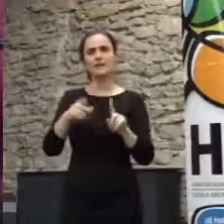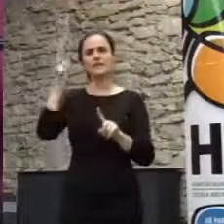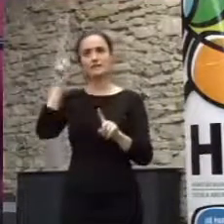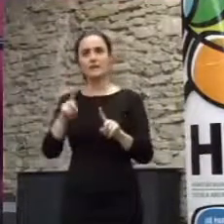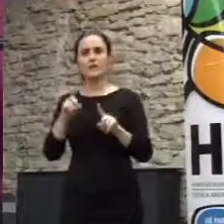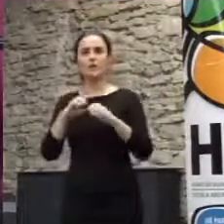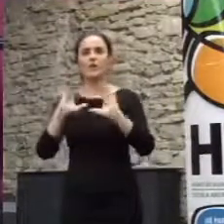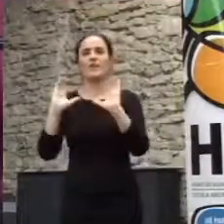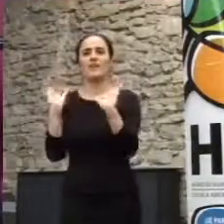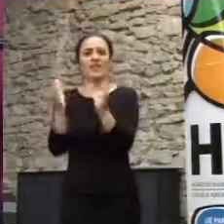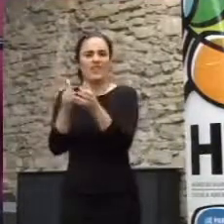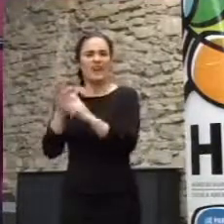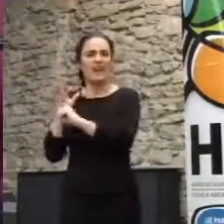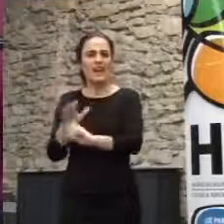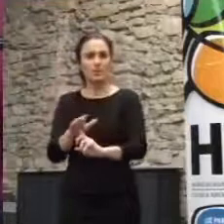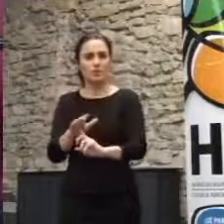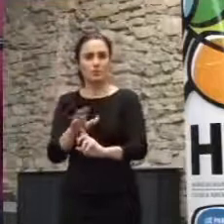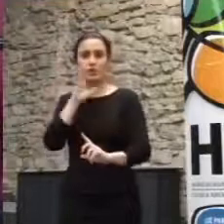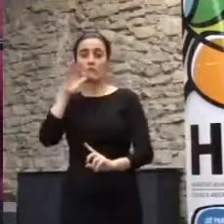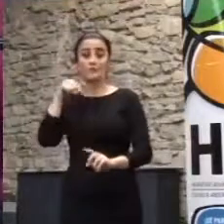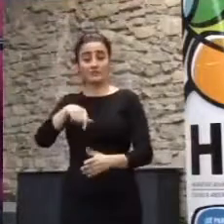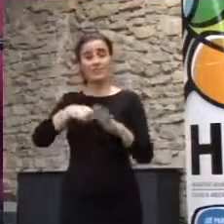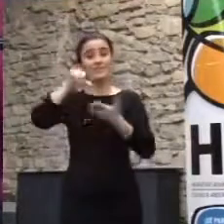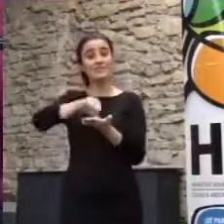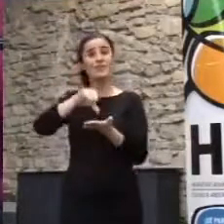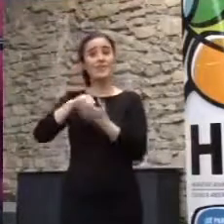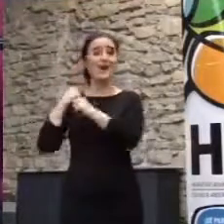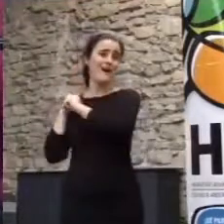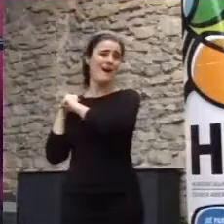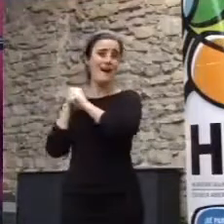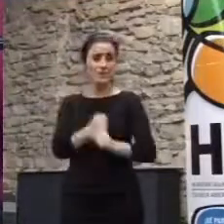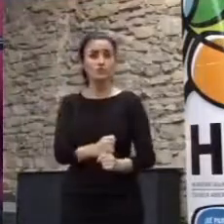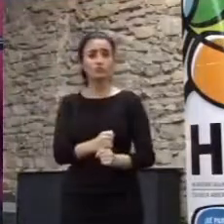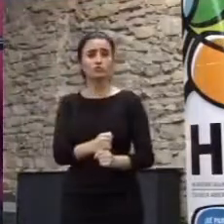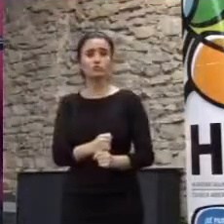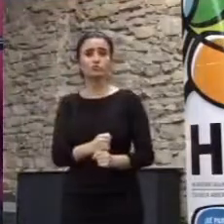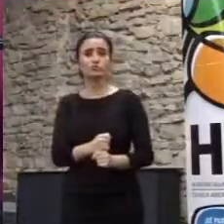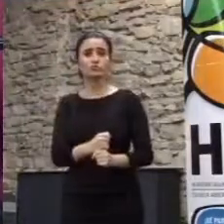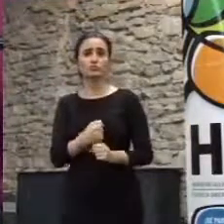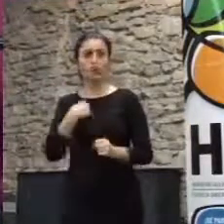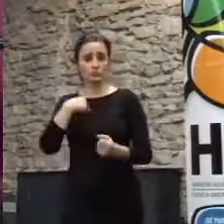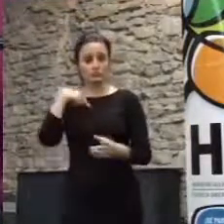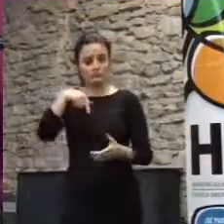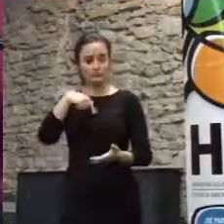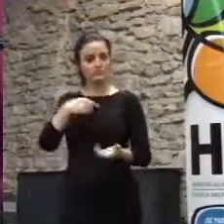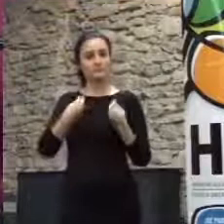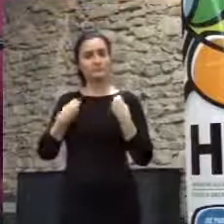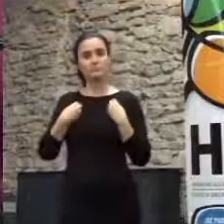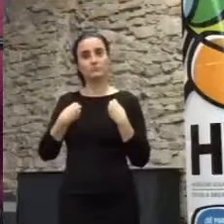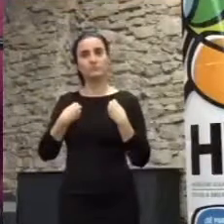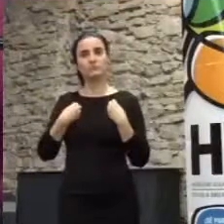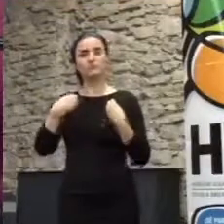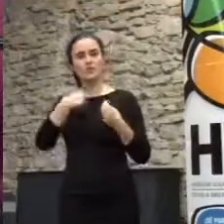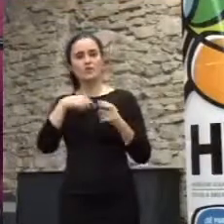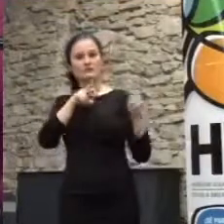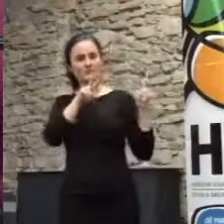vetos. Llevo muchos años en esta ciudad, muchos, y estoy implicado en